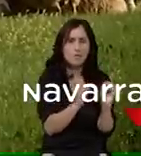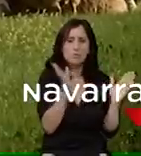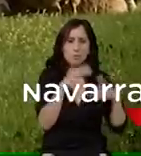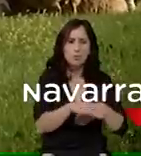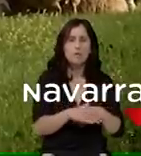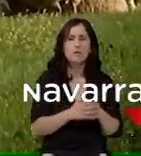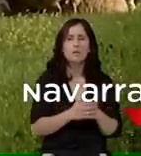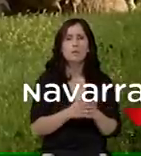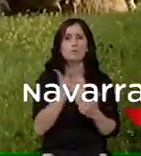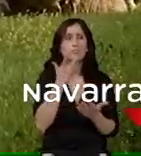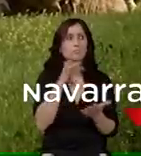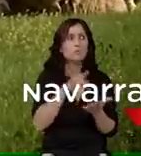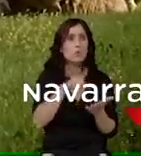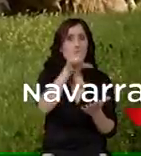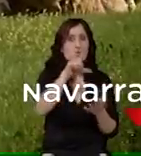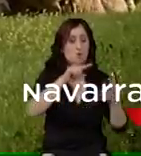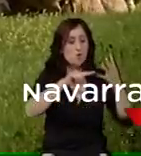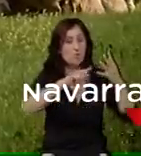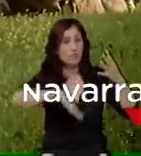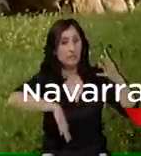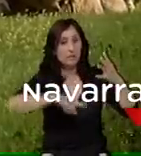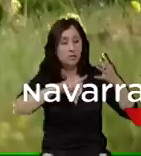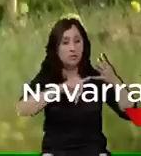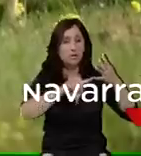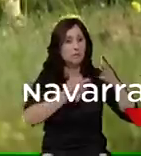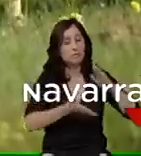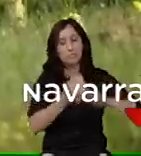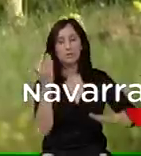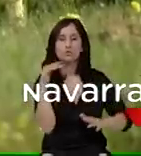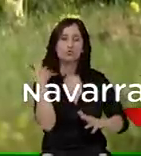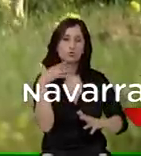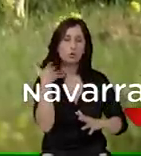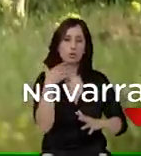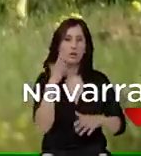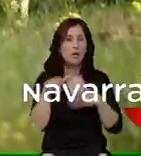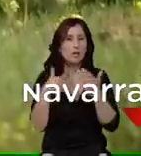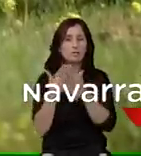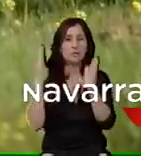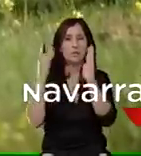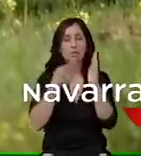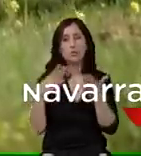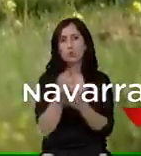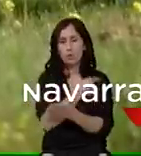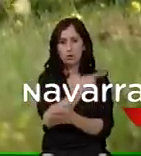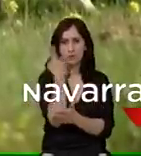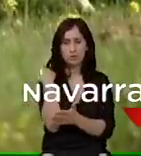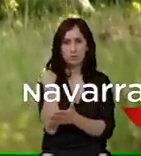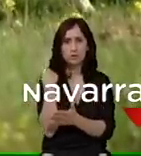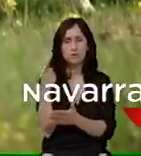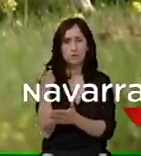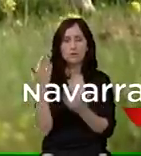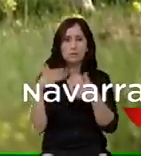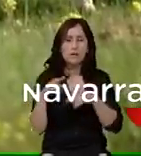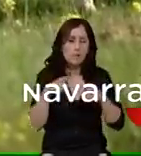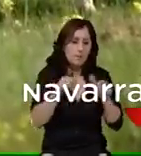y en cuanto llegaba el mes de últimos de julio, cogíamos y nos íbamos a Soria hasta Todos Santos o por ahí, que entonces ya empezaban a venir bróculis y